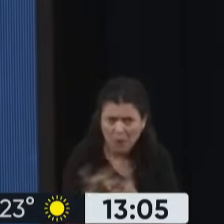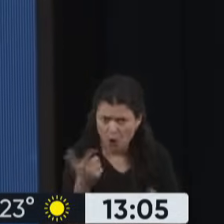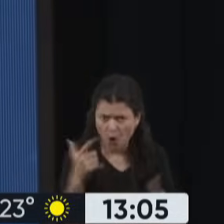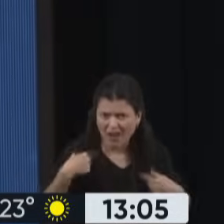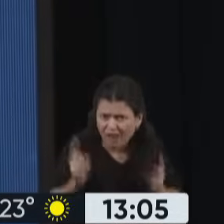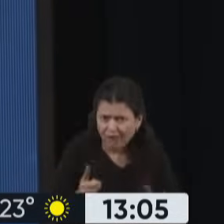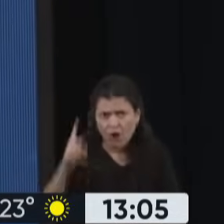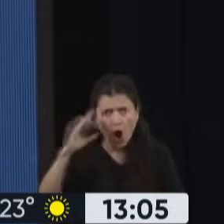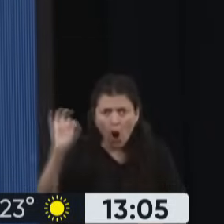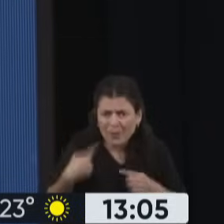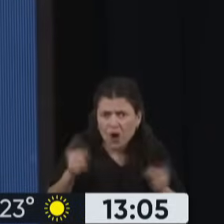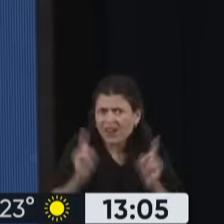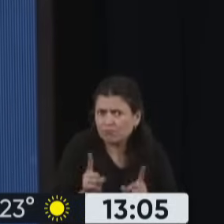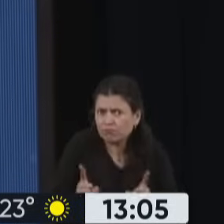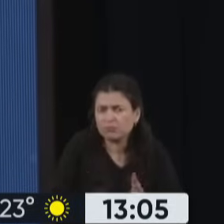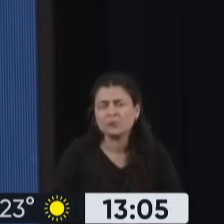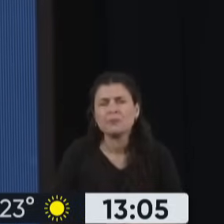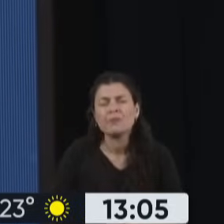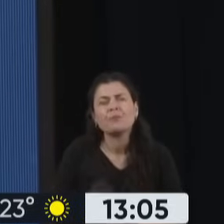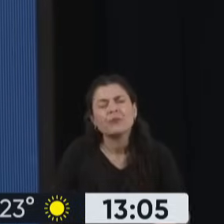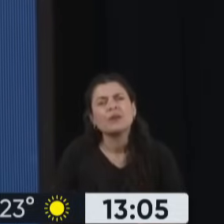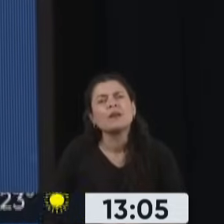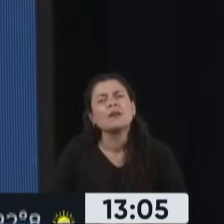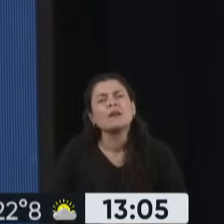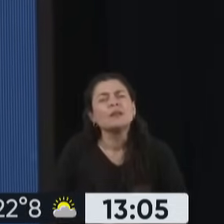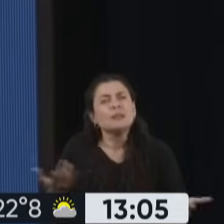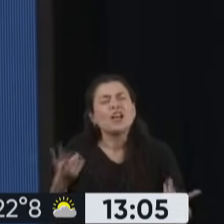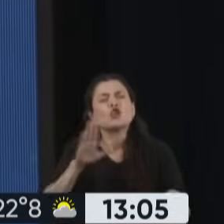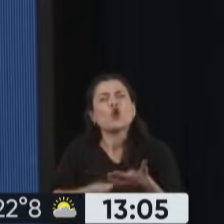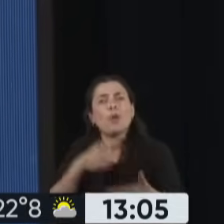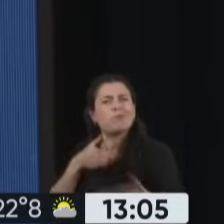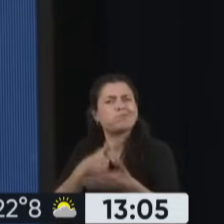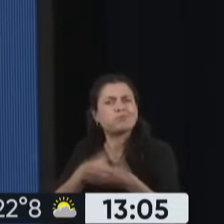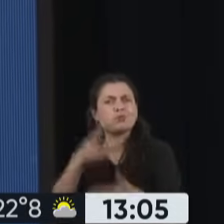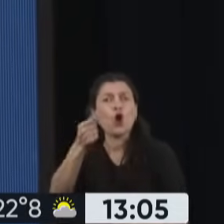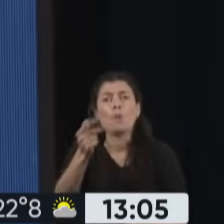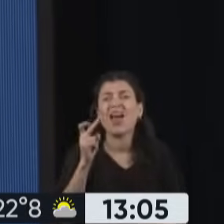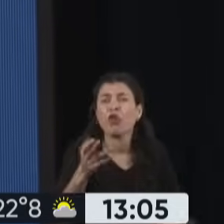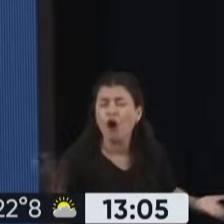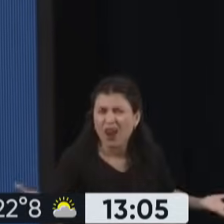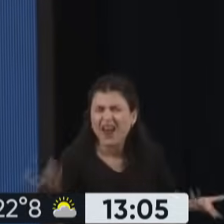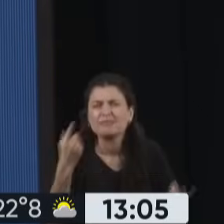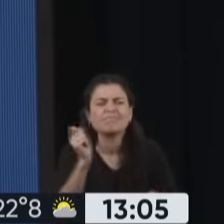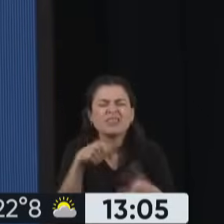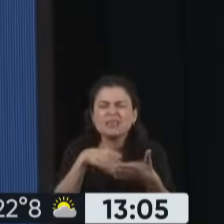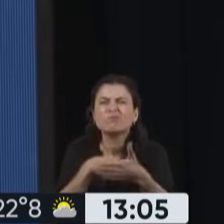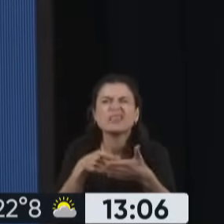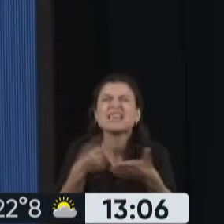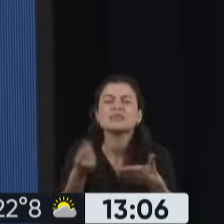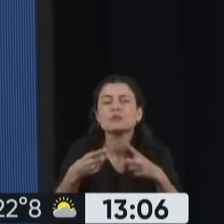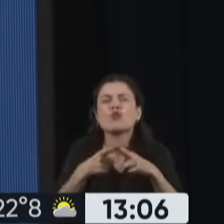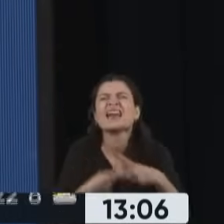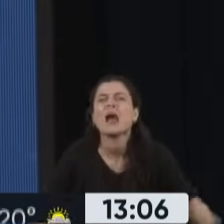Y en ese sentido, el cepo es una herramienta